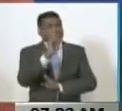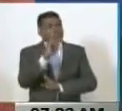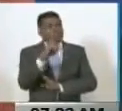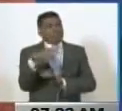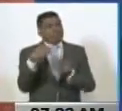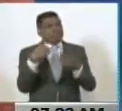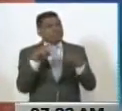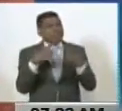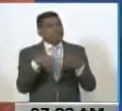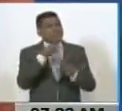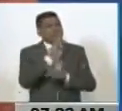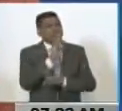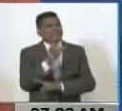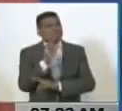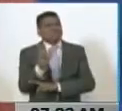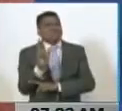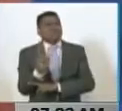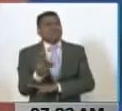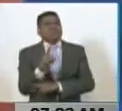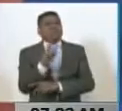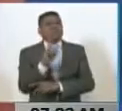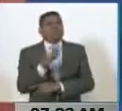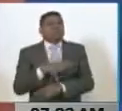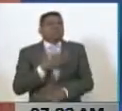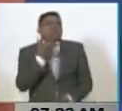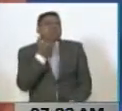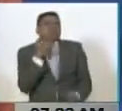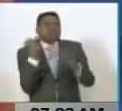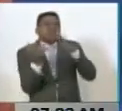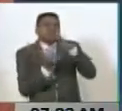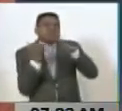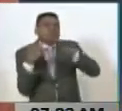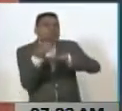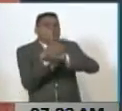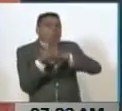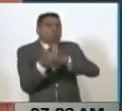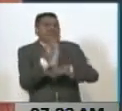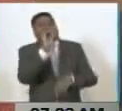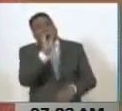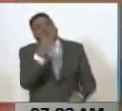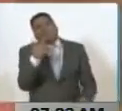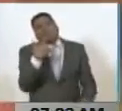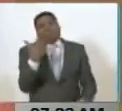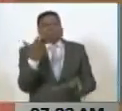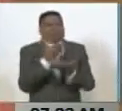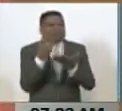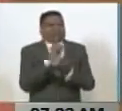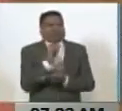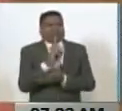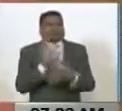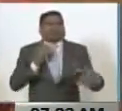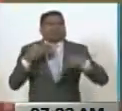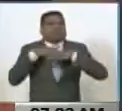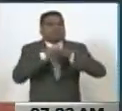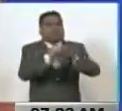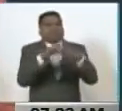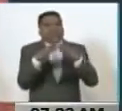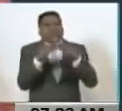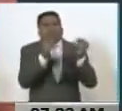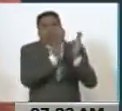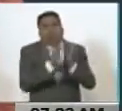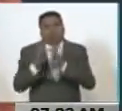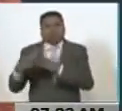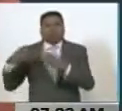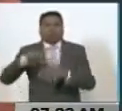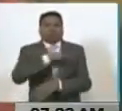resuelva con la intervención de una institución pública, de unos funcionarios, de unos servidores. No, es la articulación con la organización